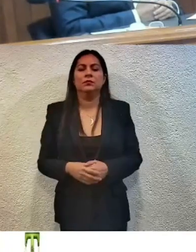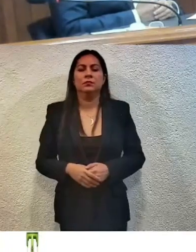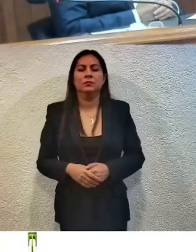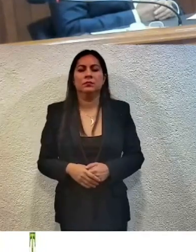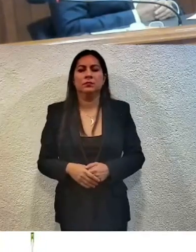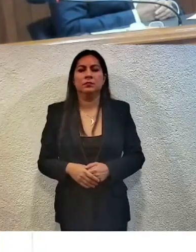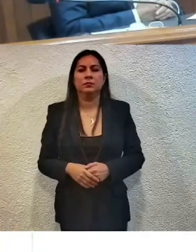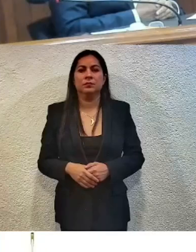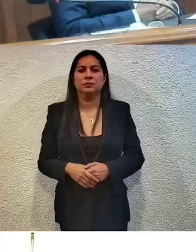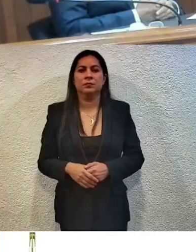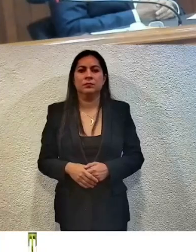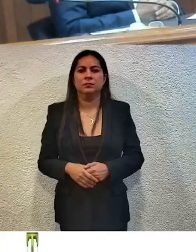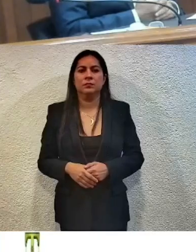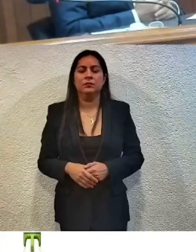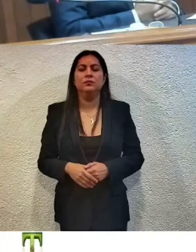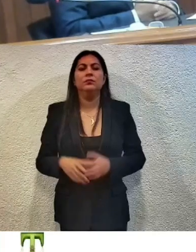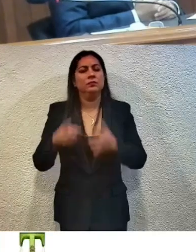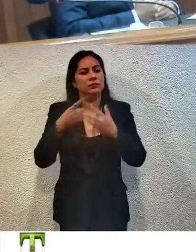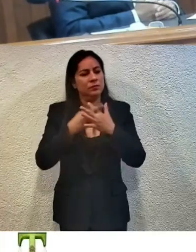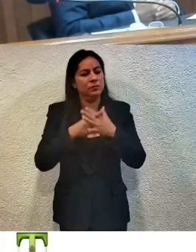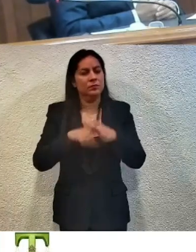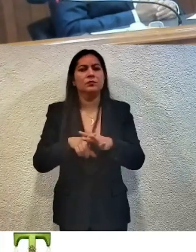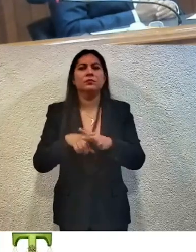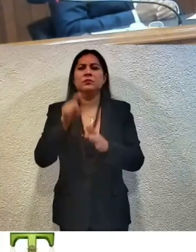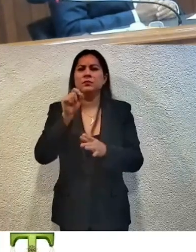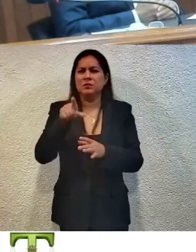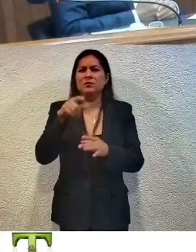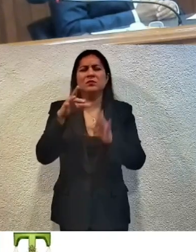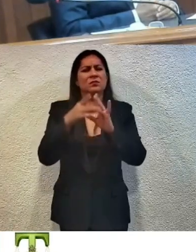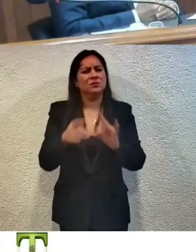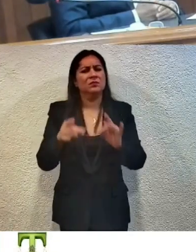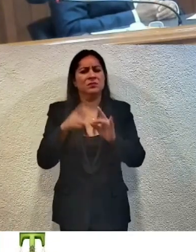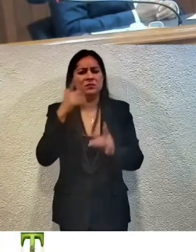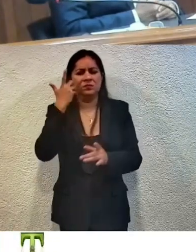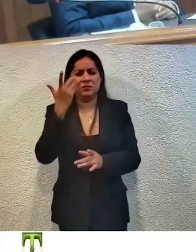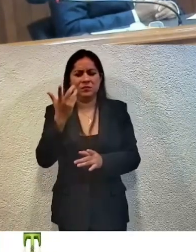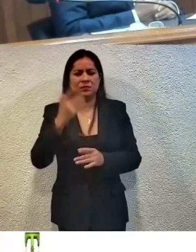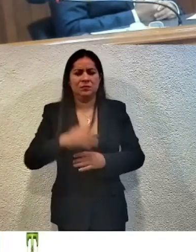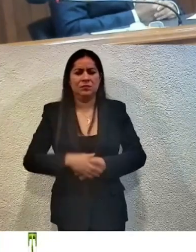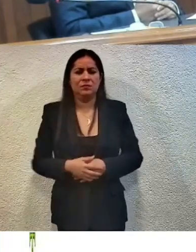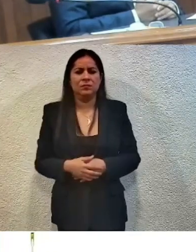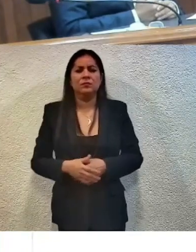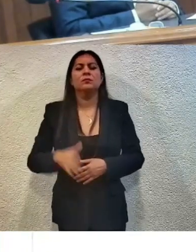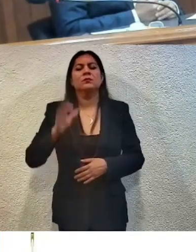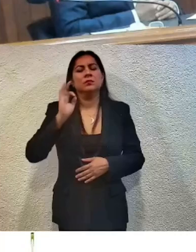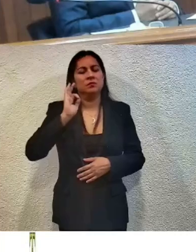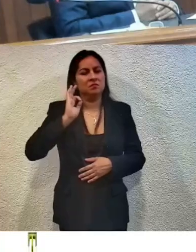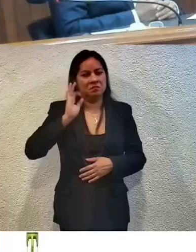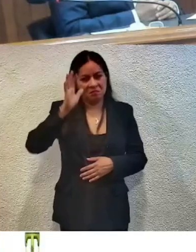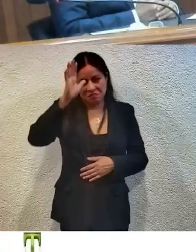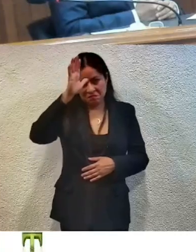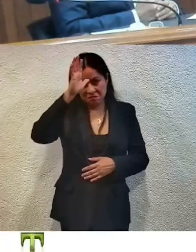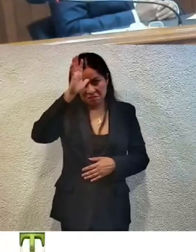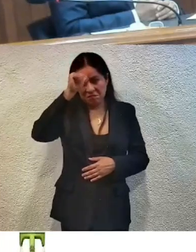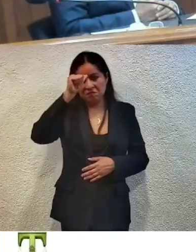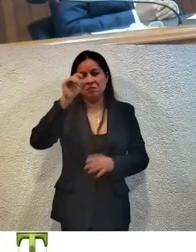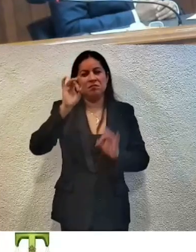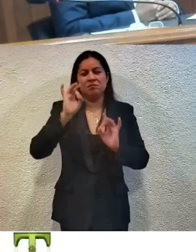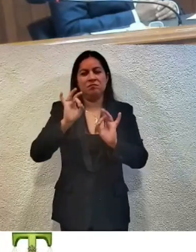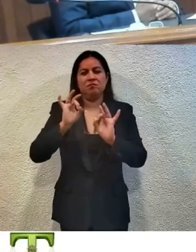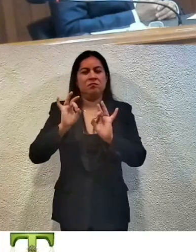todos. En principio, también yo quiero señalar que coincido, salvo